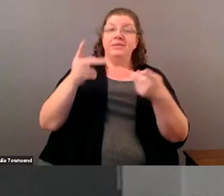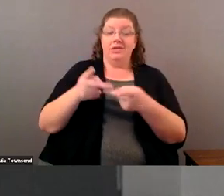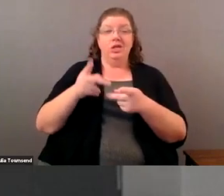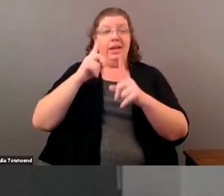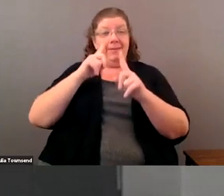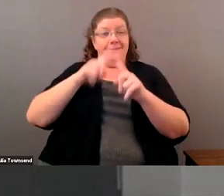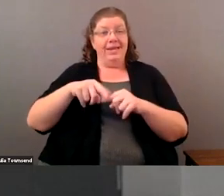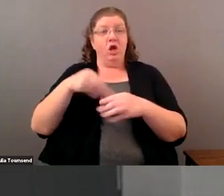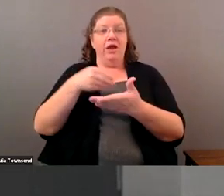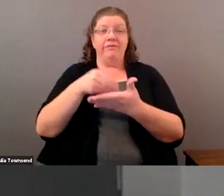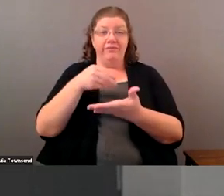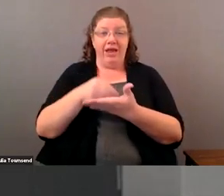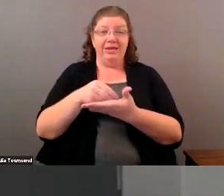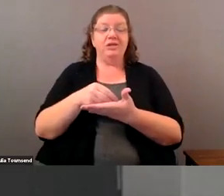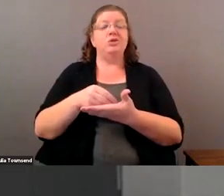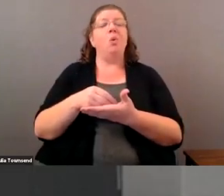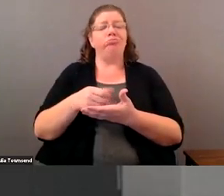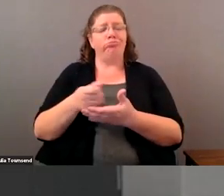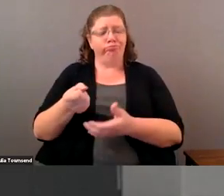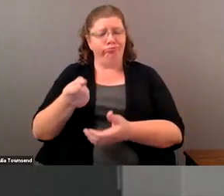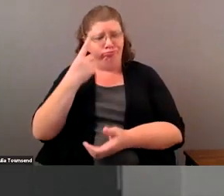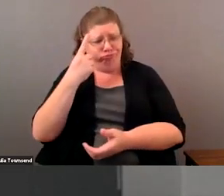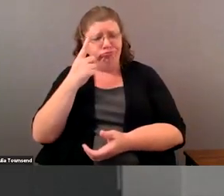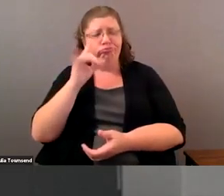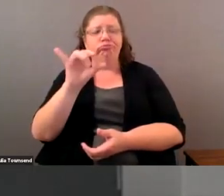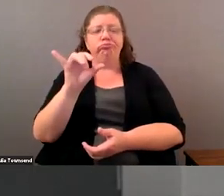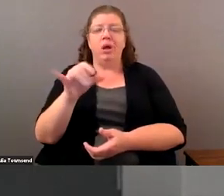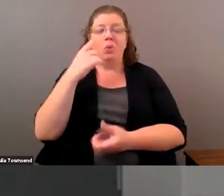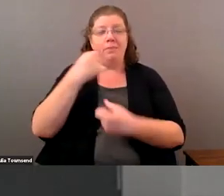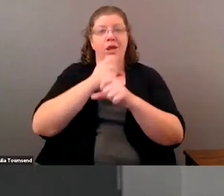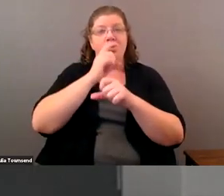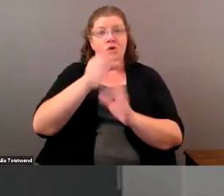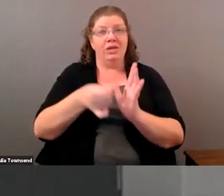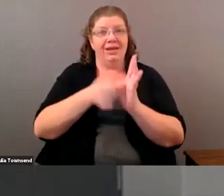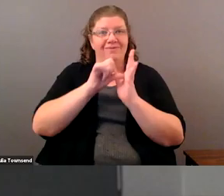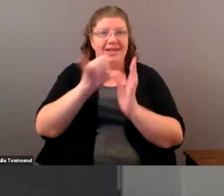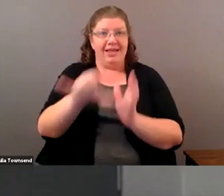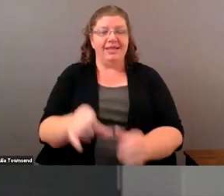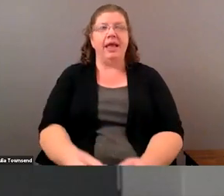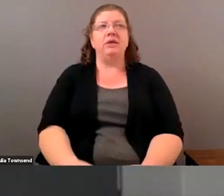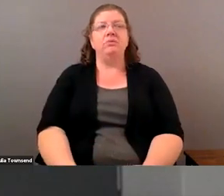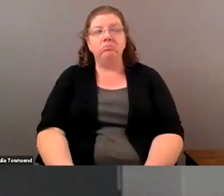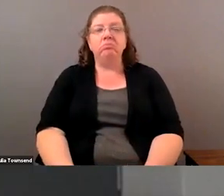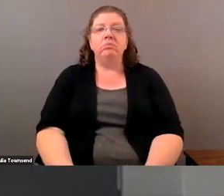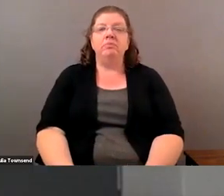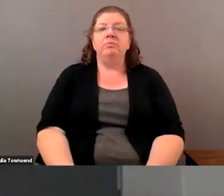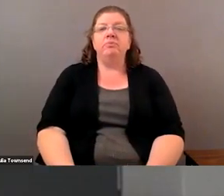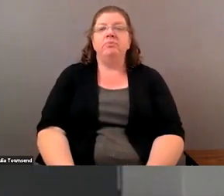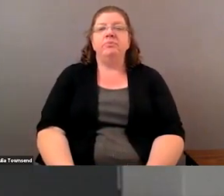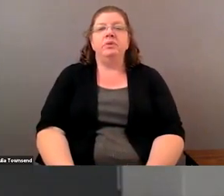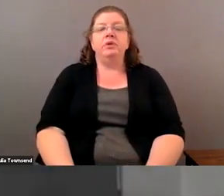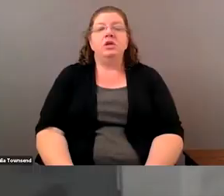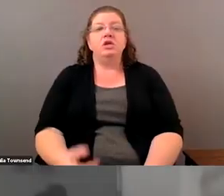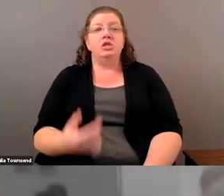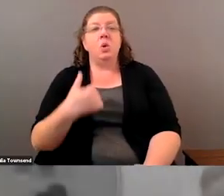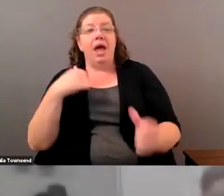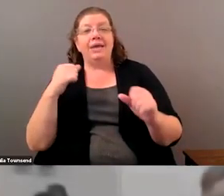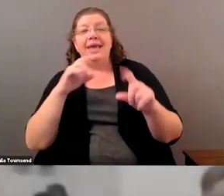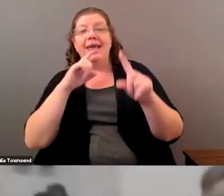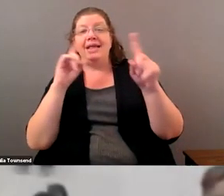eso es suficiente y quieren enfatizar en estos puestos de un año dependiendo de fondos eso lo entiendo por completo y quiero